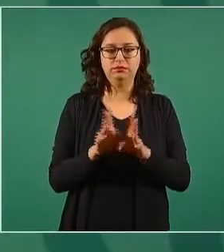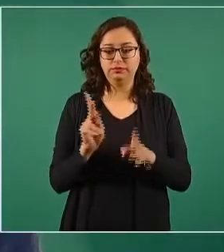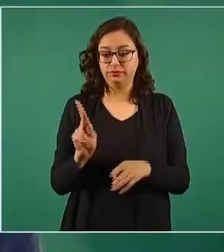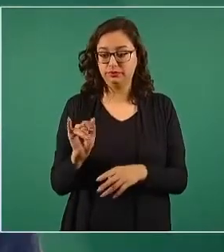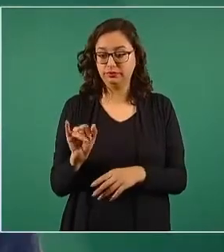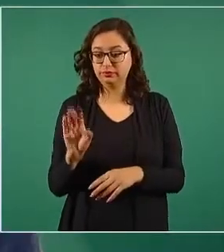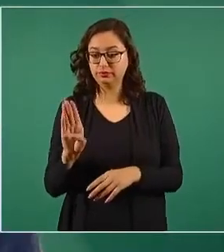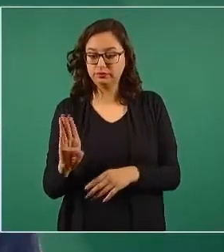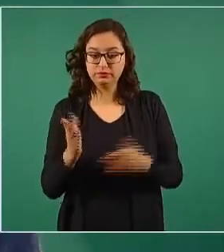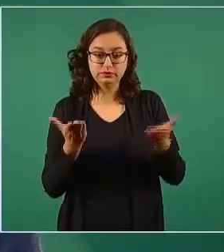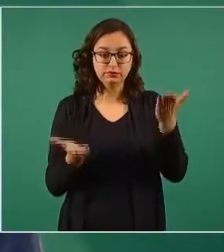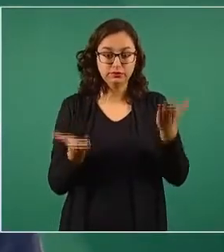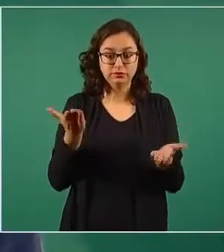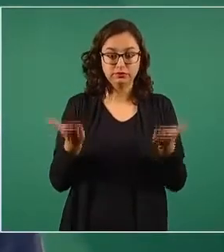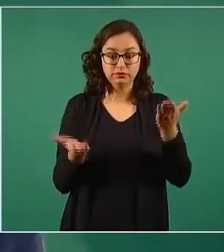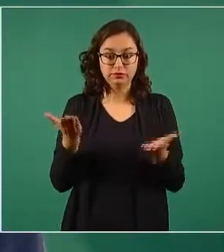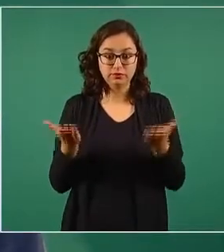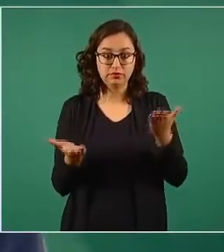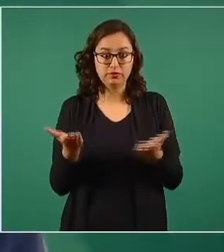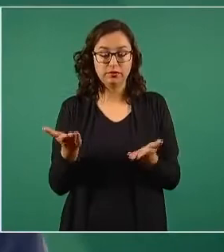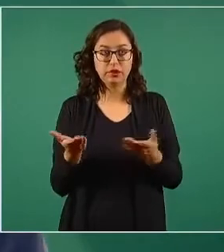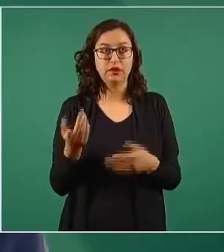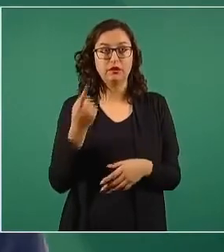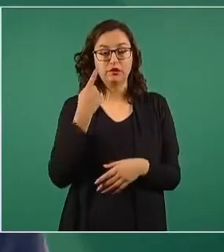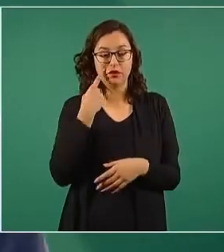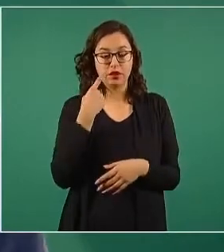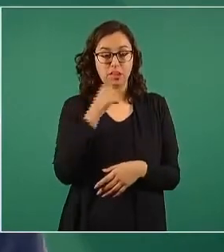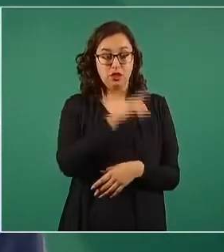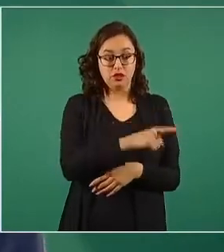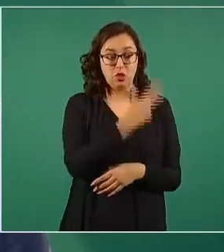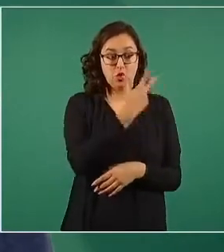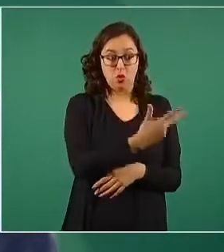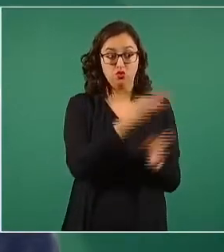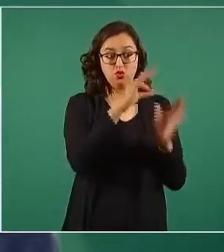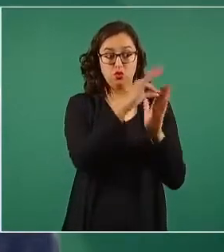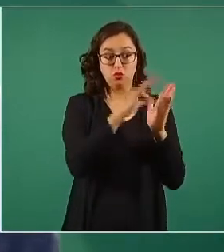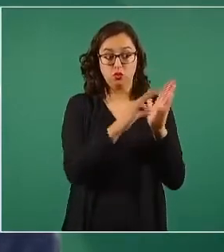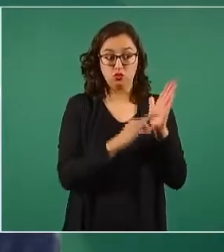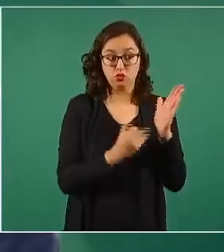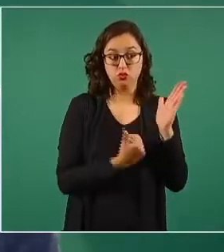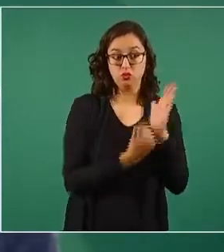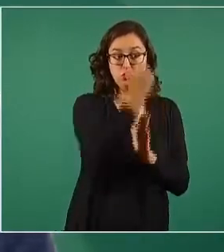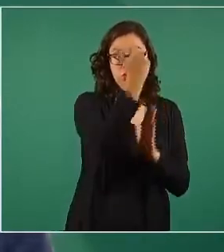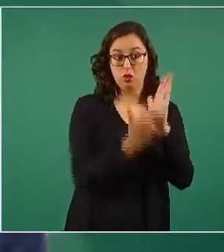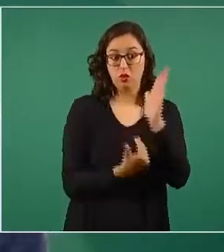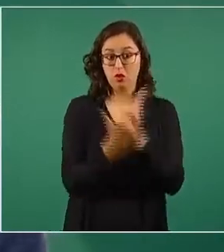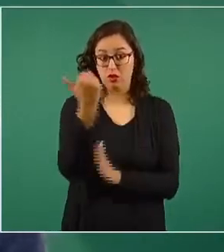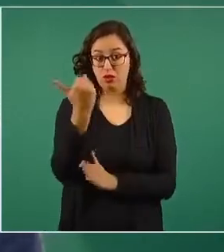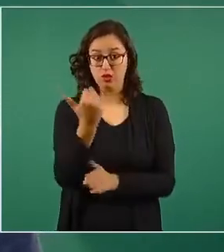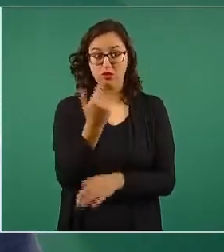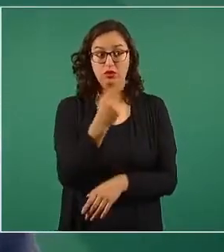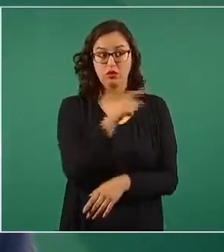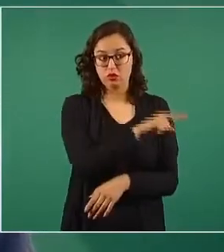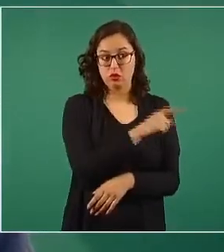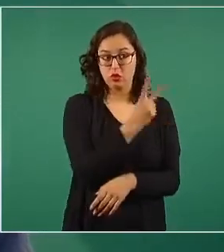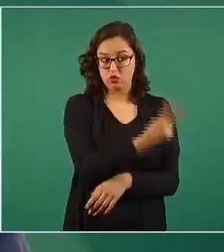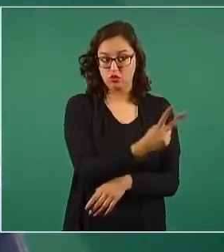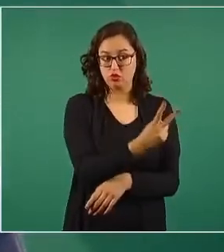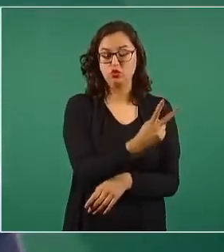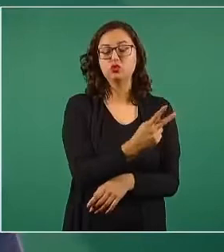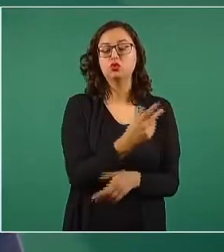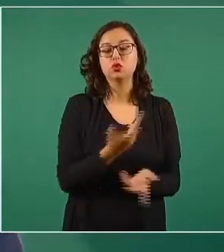PIB, ellos aumentaron la deuda en su sexenio 8 puntos, nosotros vamos a tener